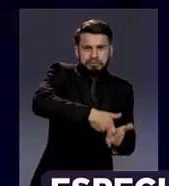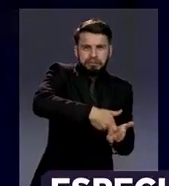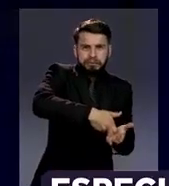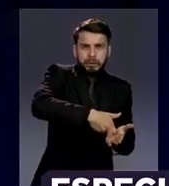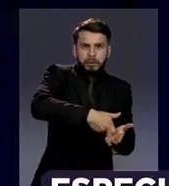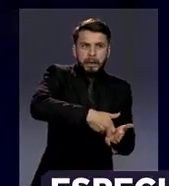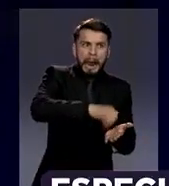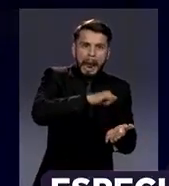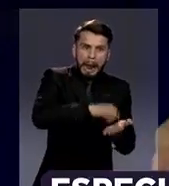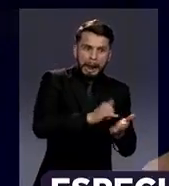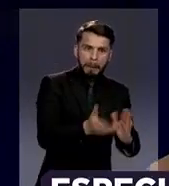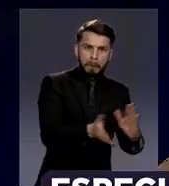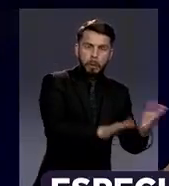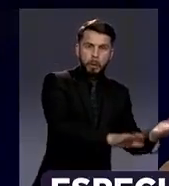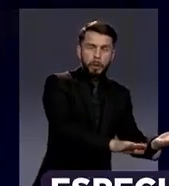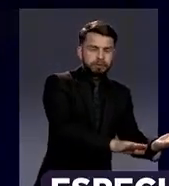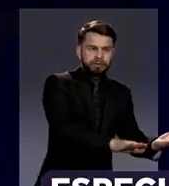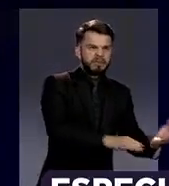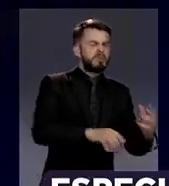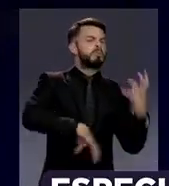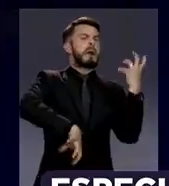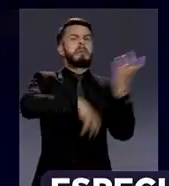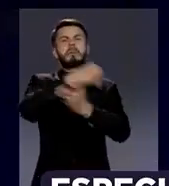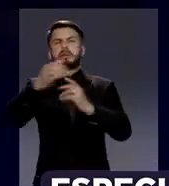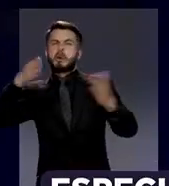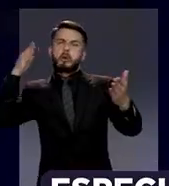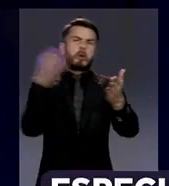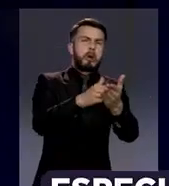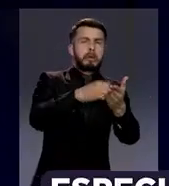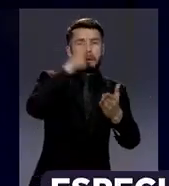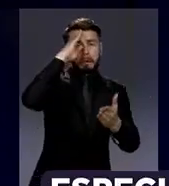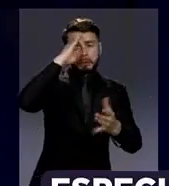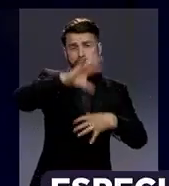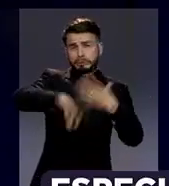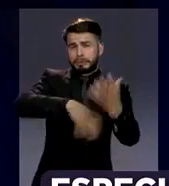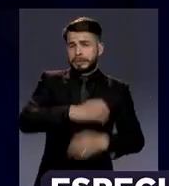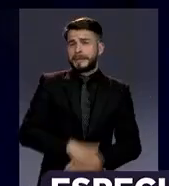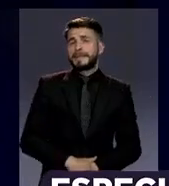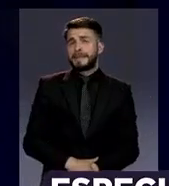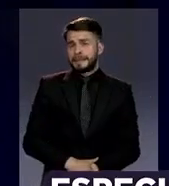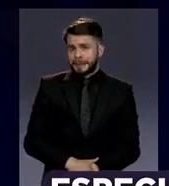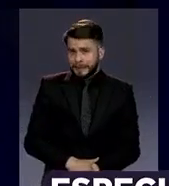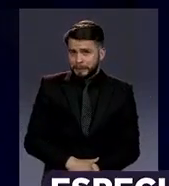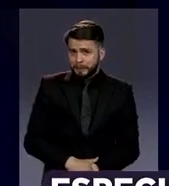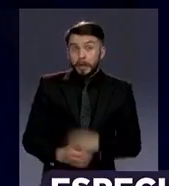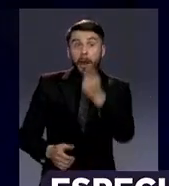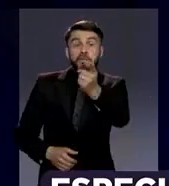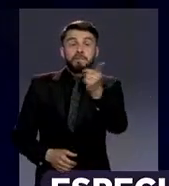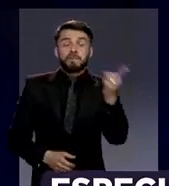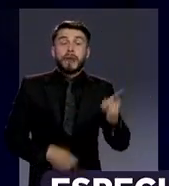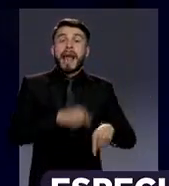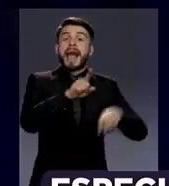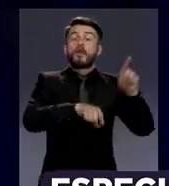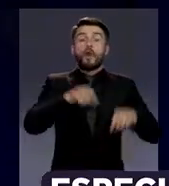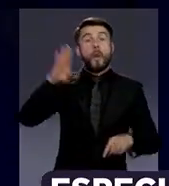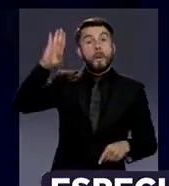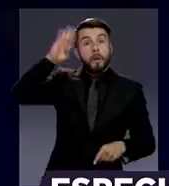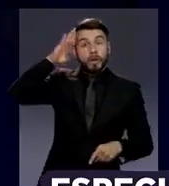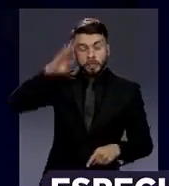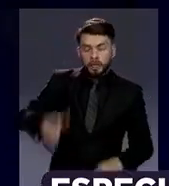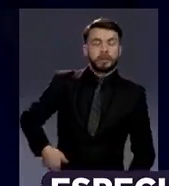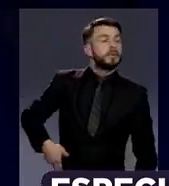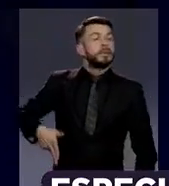no la policía antidisturbios sino la policía de vigilancia que está armada con armas de fuego fue quien terminó